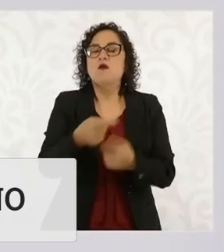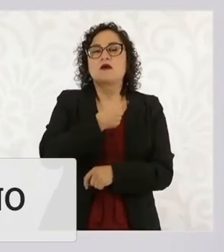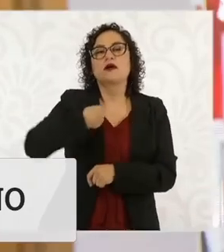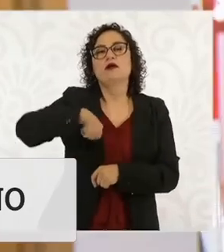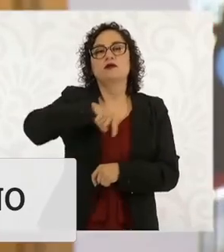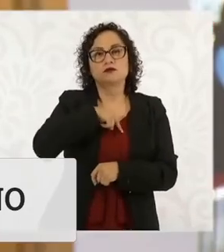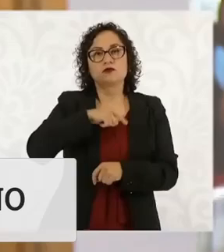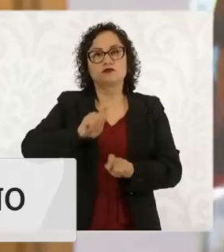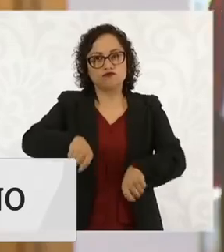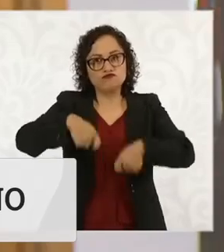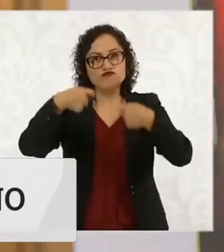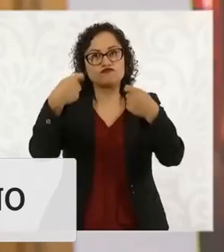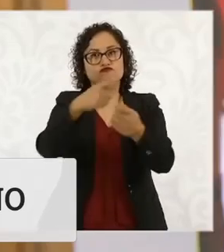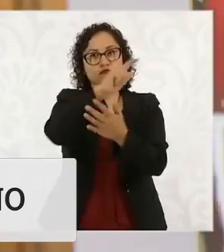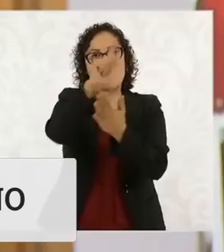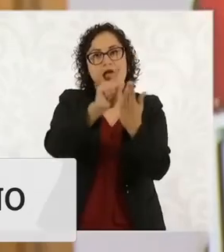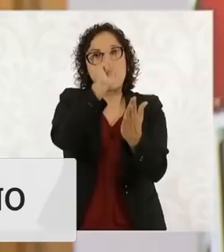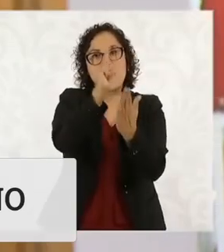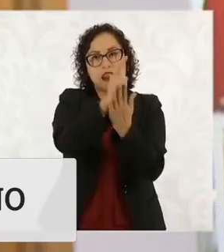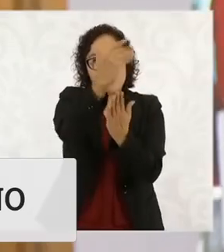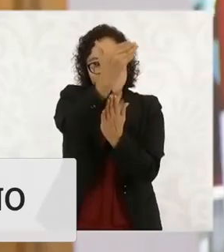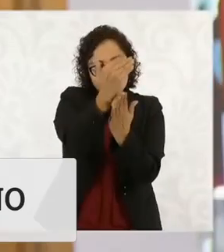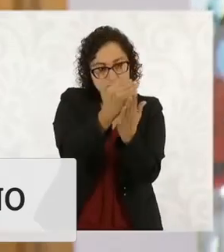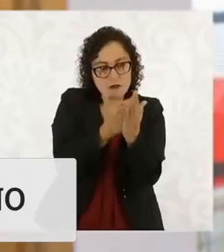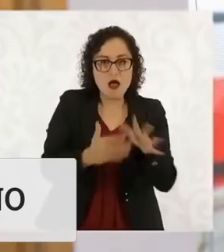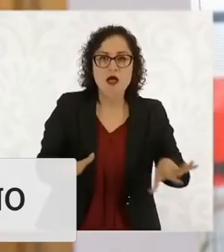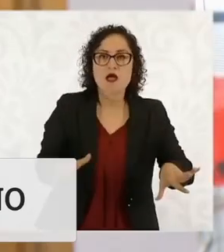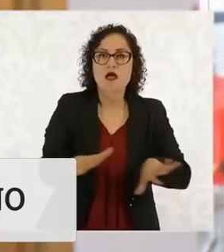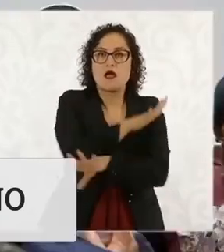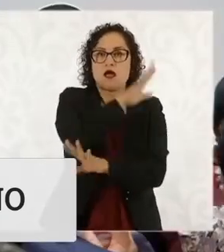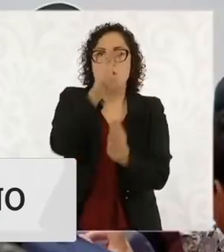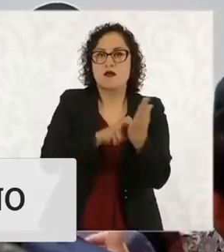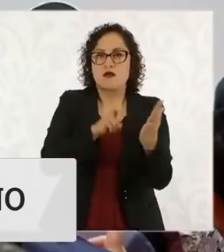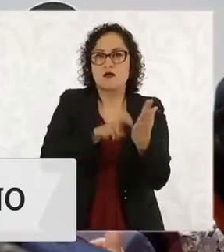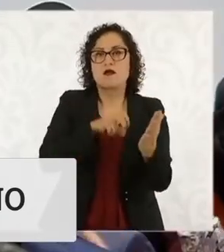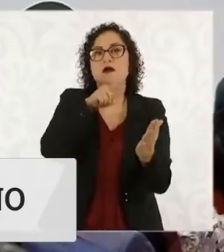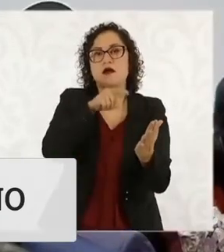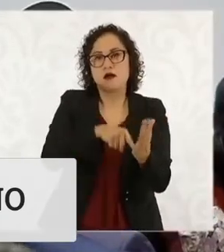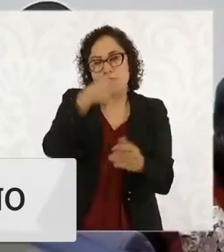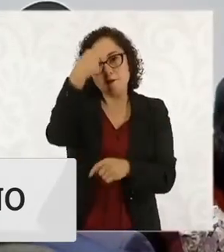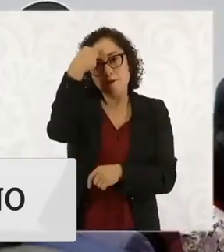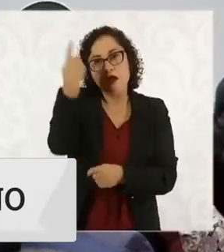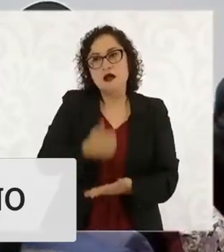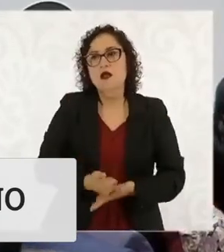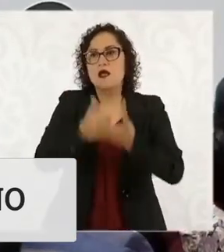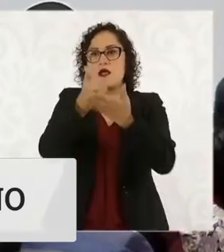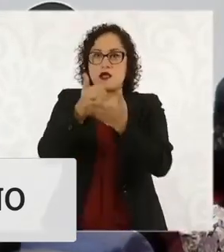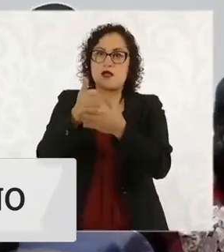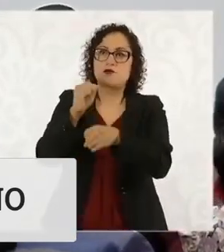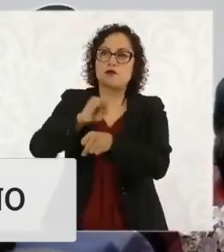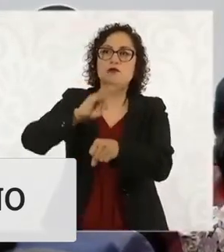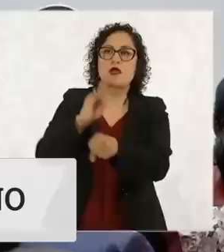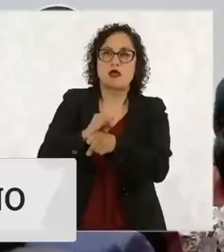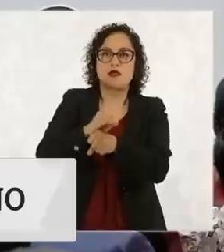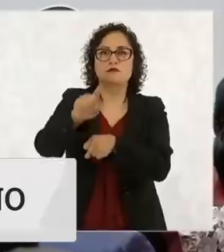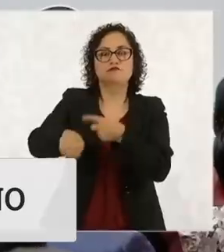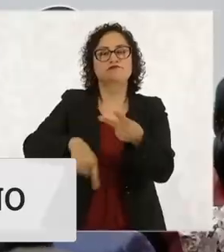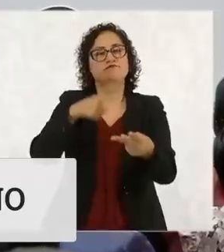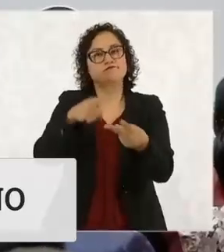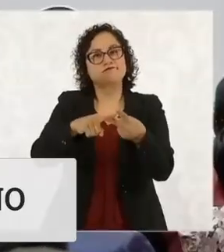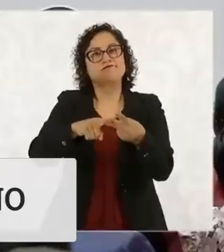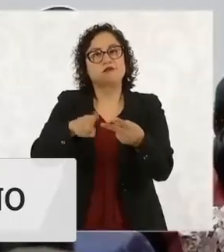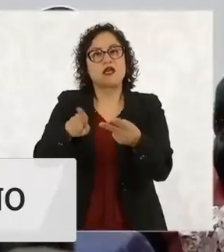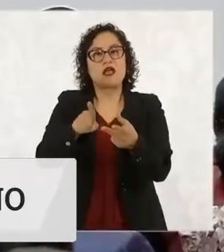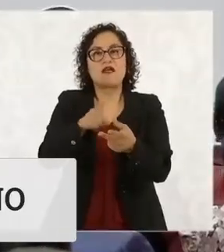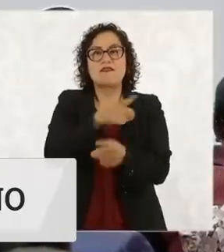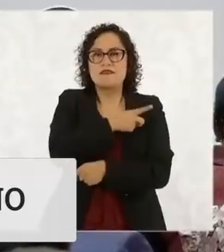Realizamos decretos y cambios a la ley que nos permiten aplicar reducciones, quitas y finiquitos